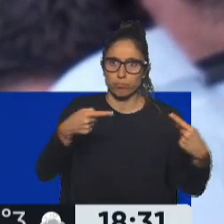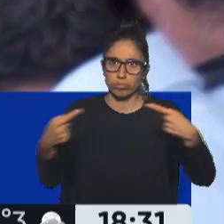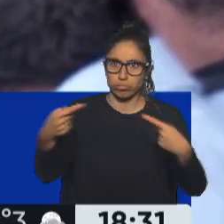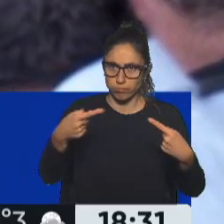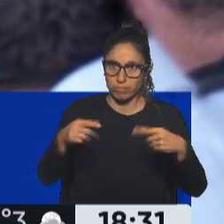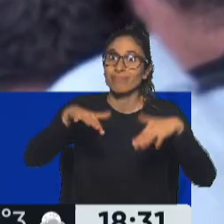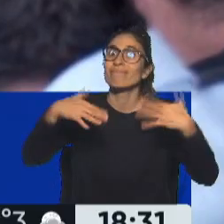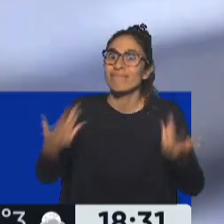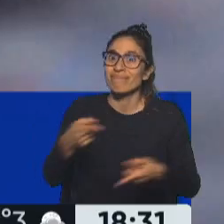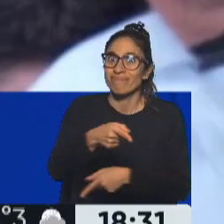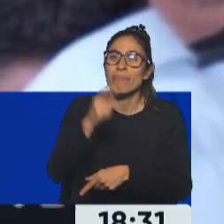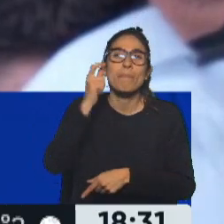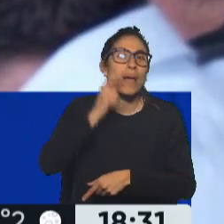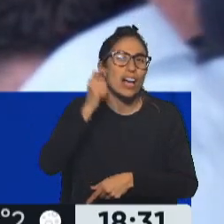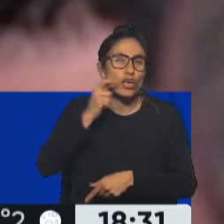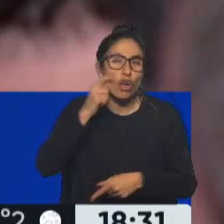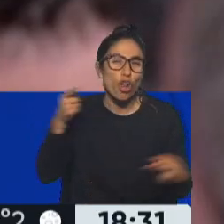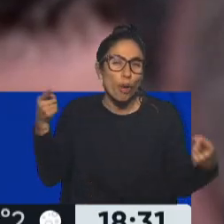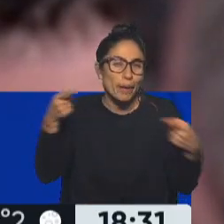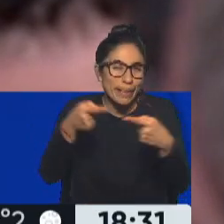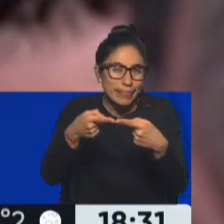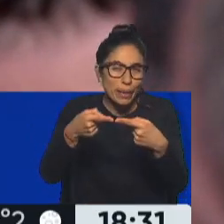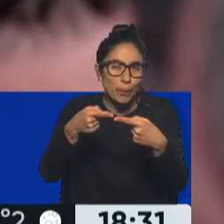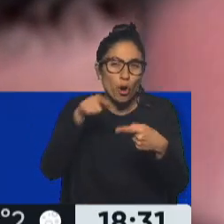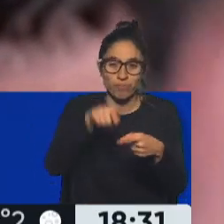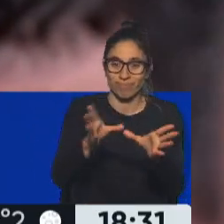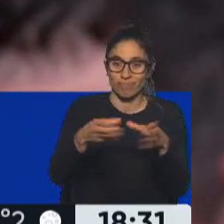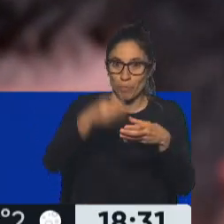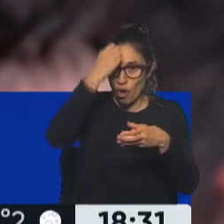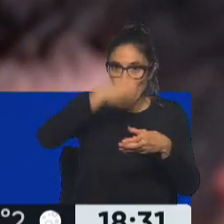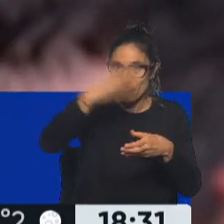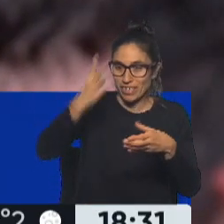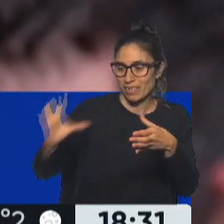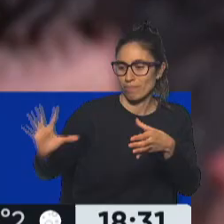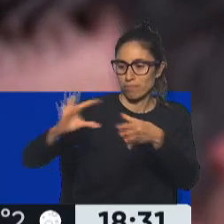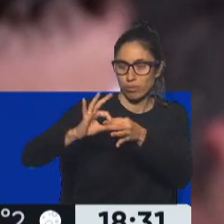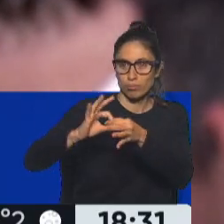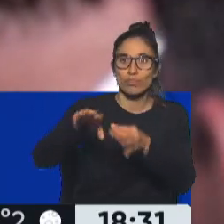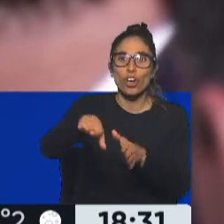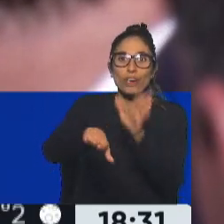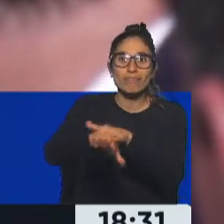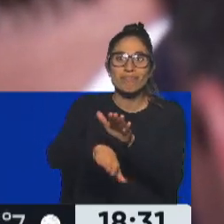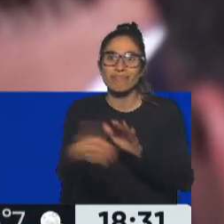un escenario de cohabitación con la extrema derecha, pero digo, esto no va a